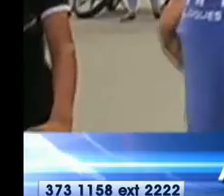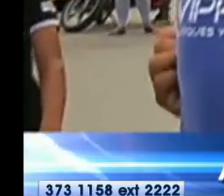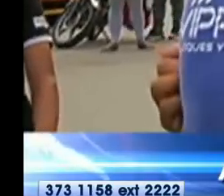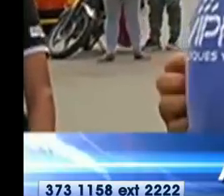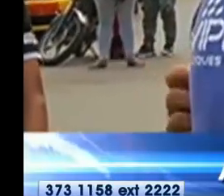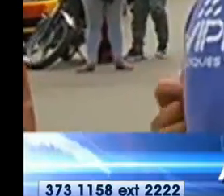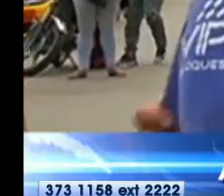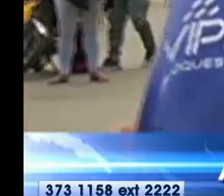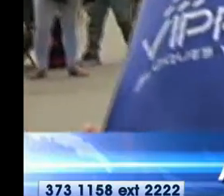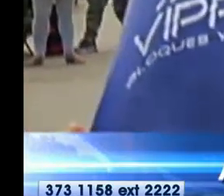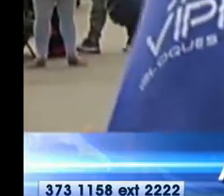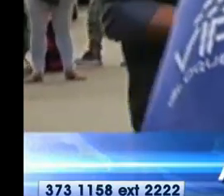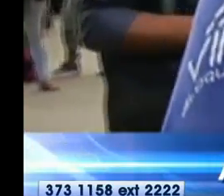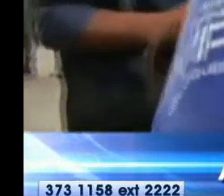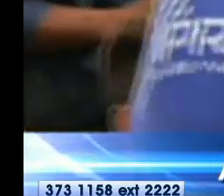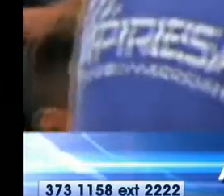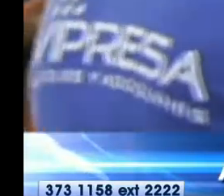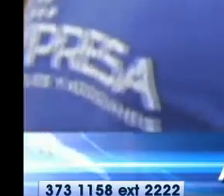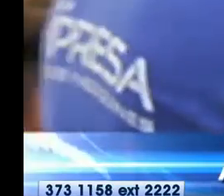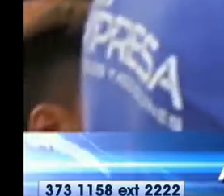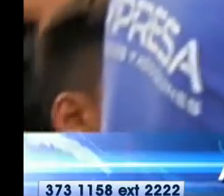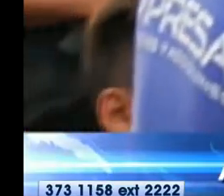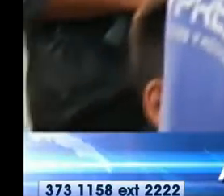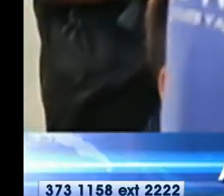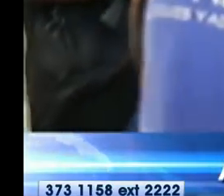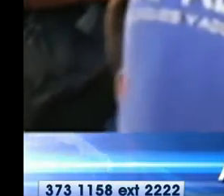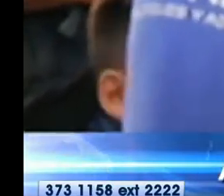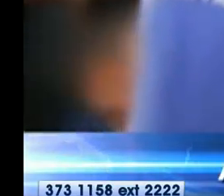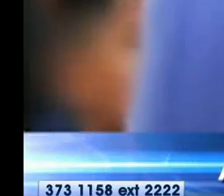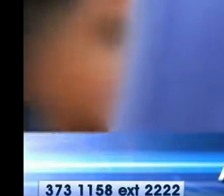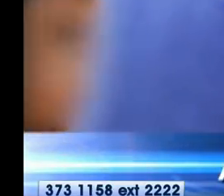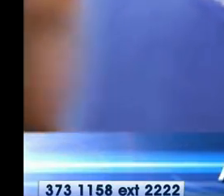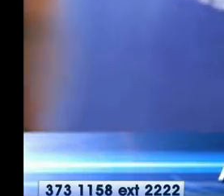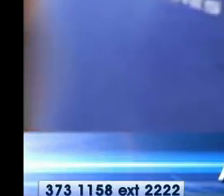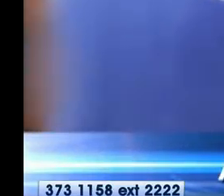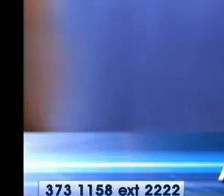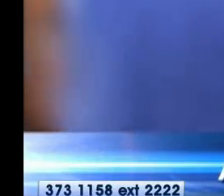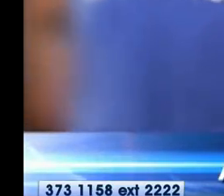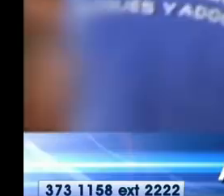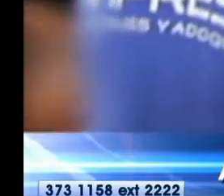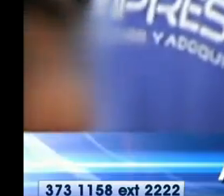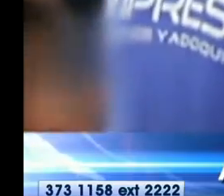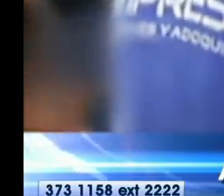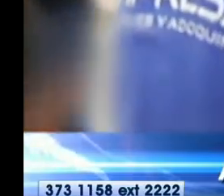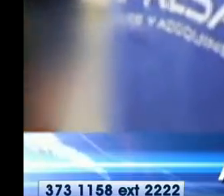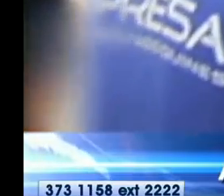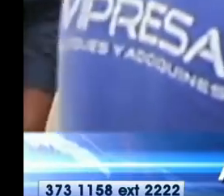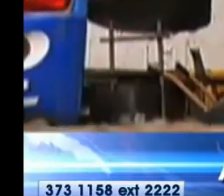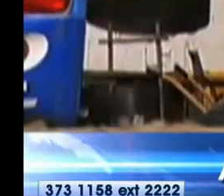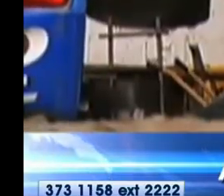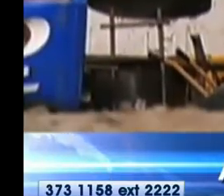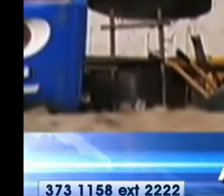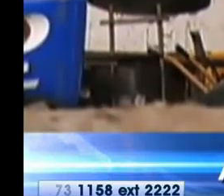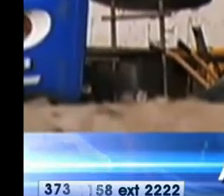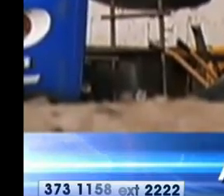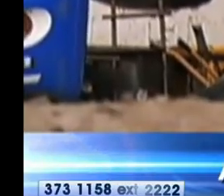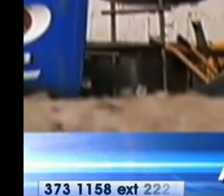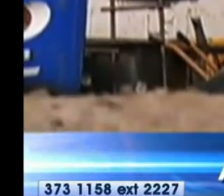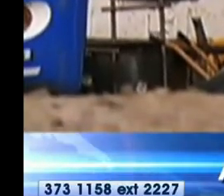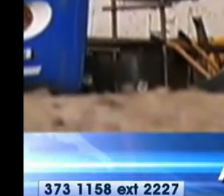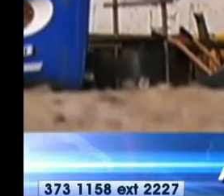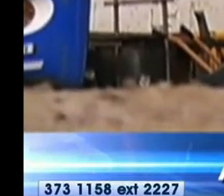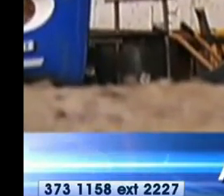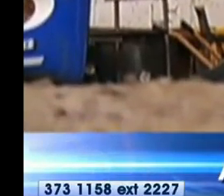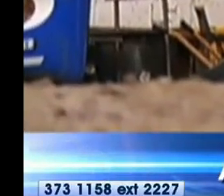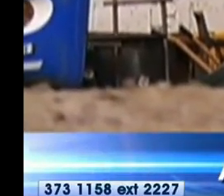Ciudadano murió al ser aplastado por un vehículo pesado mientras realizaba trabajos de reparación. El hecho ocurrió en